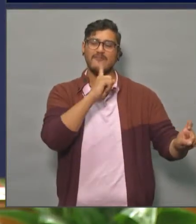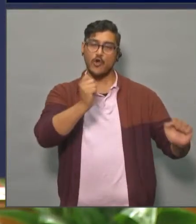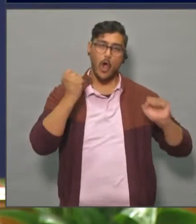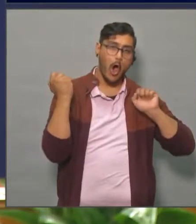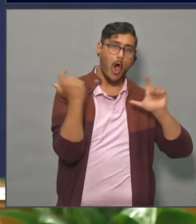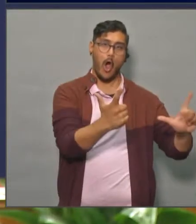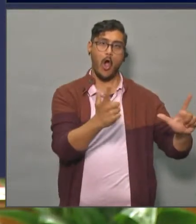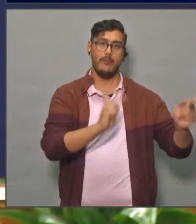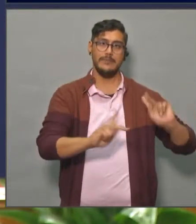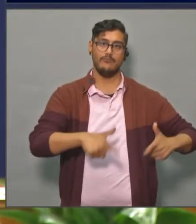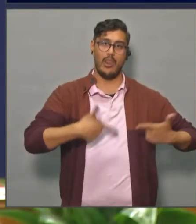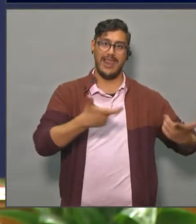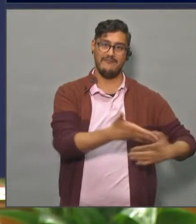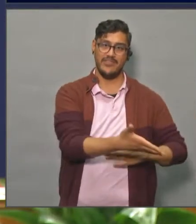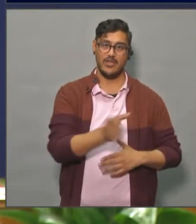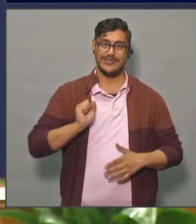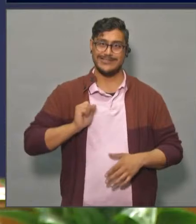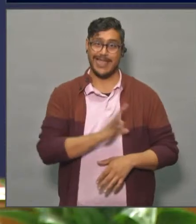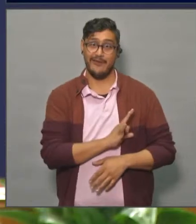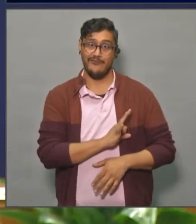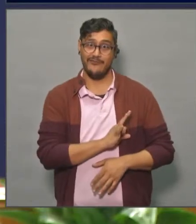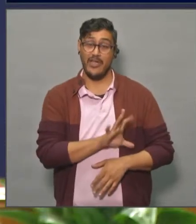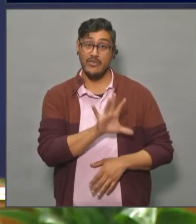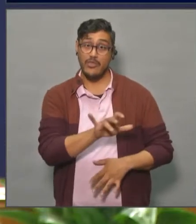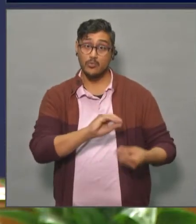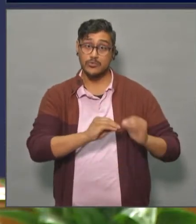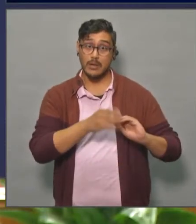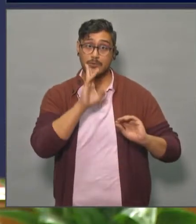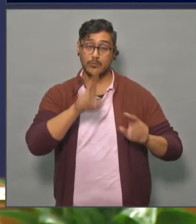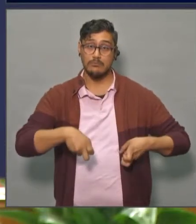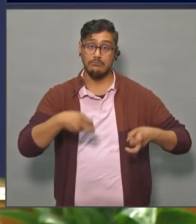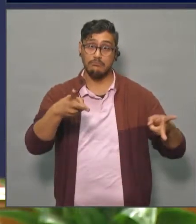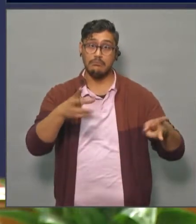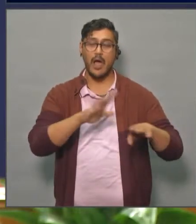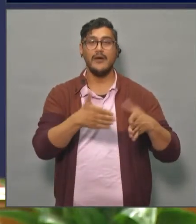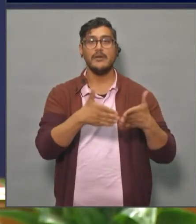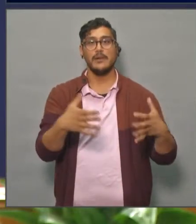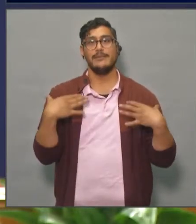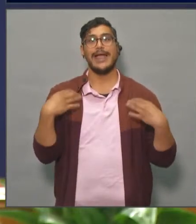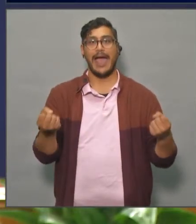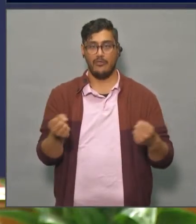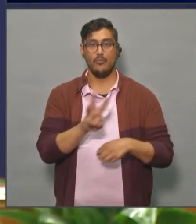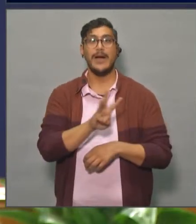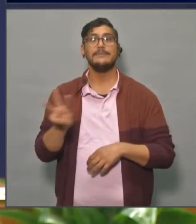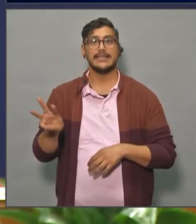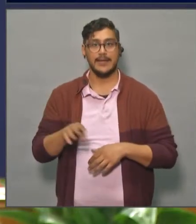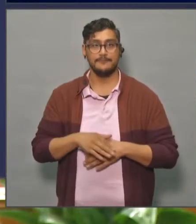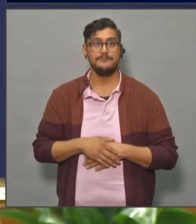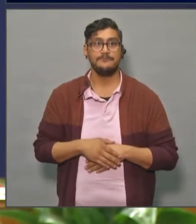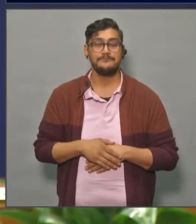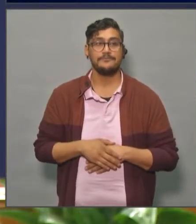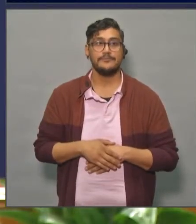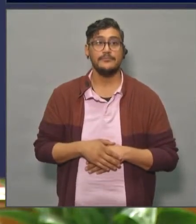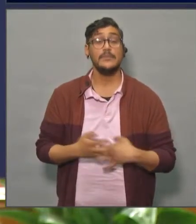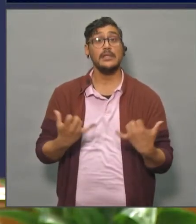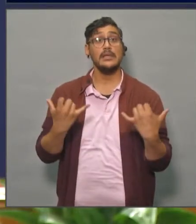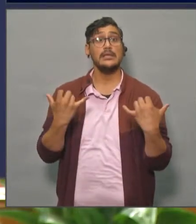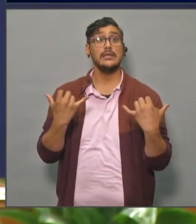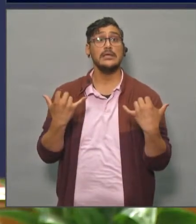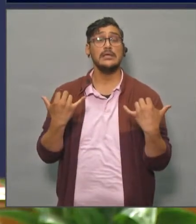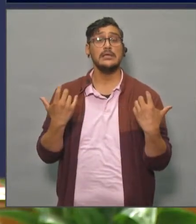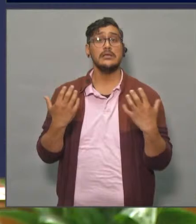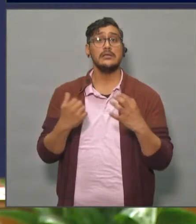personal. Publicaremos estos números en el sitio web del Departamento de Salud Pública. Y